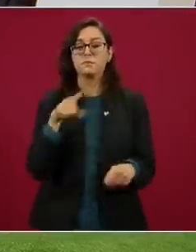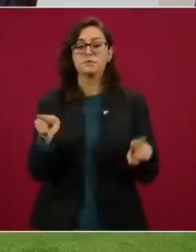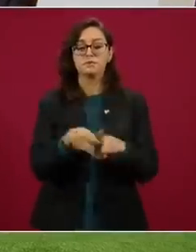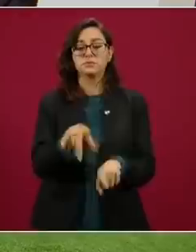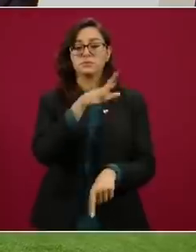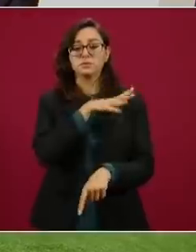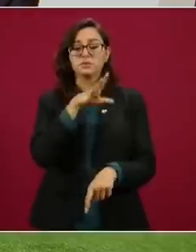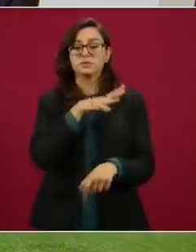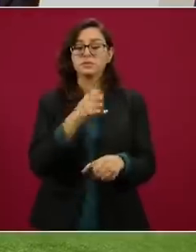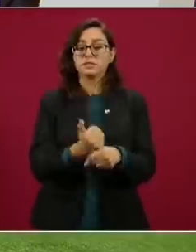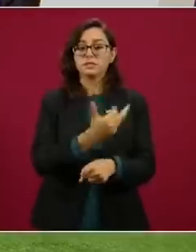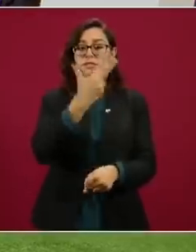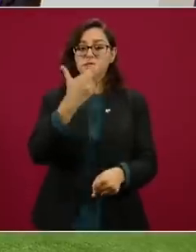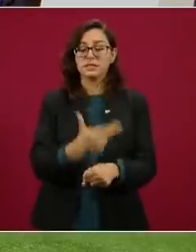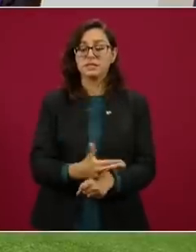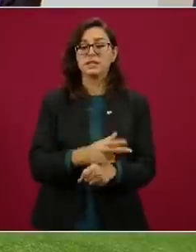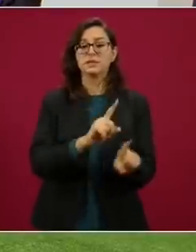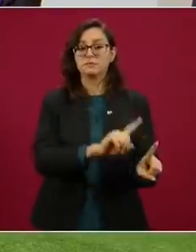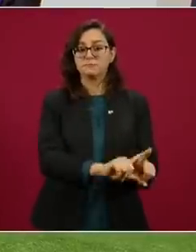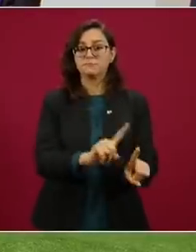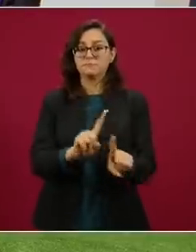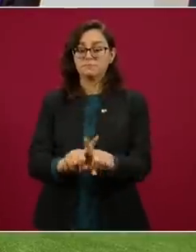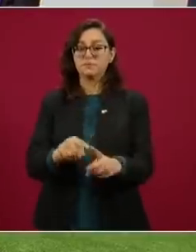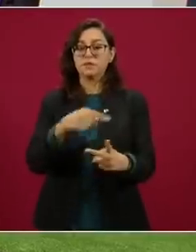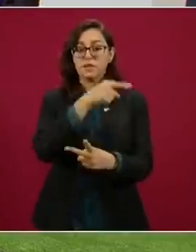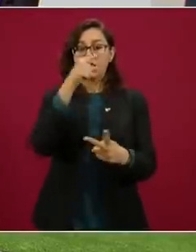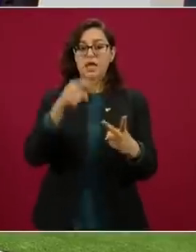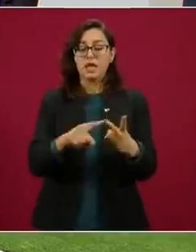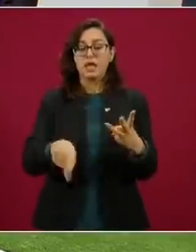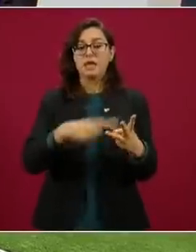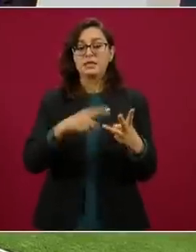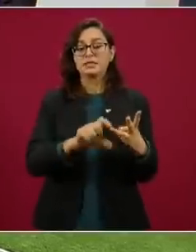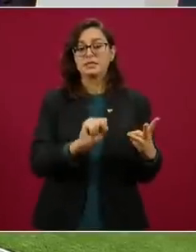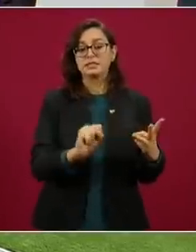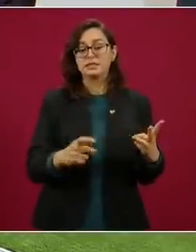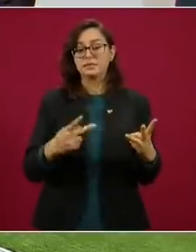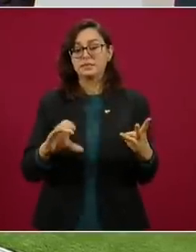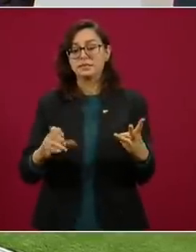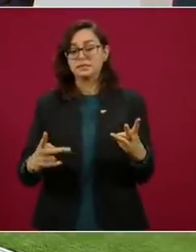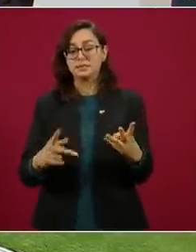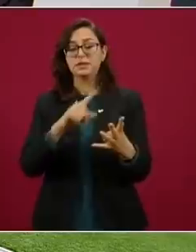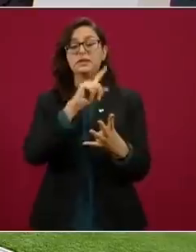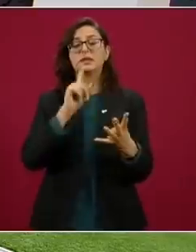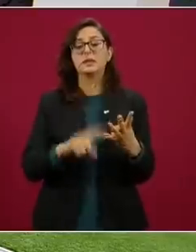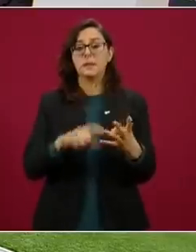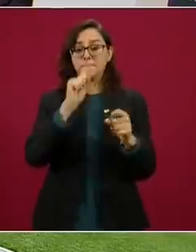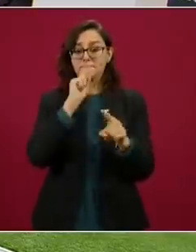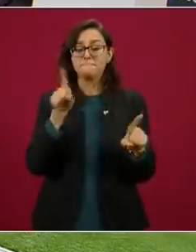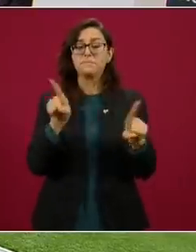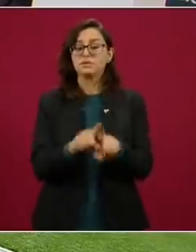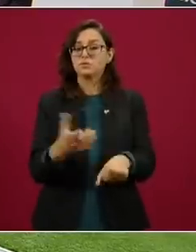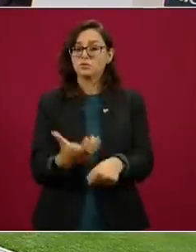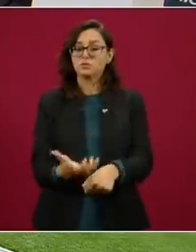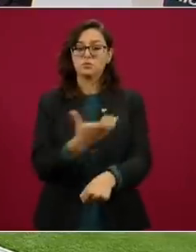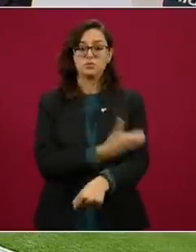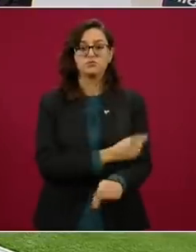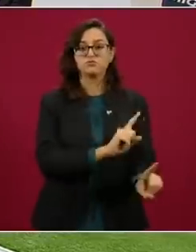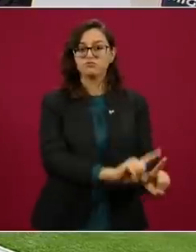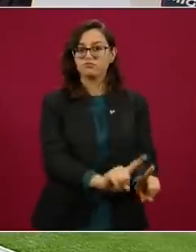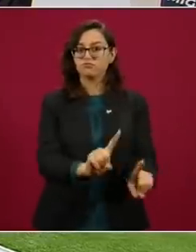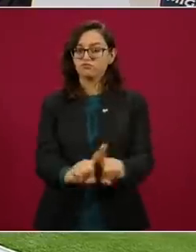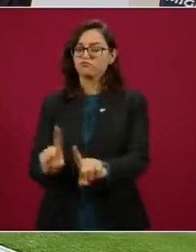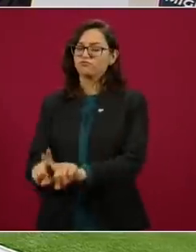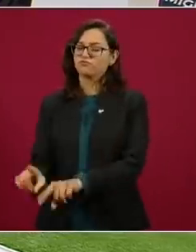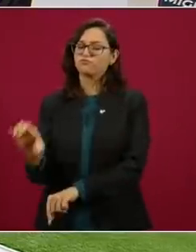almirante secretario al secreto de seguridad pública y también a mis compañeros con mucho cariño a mis